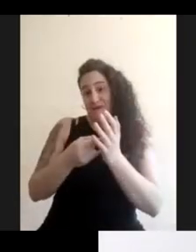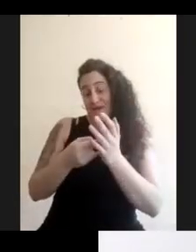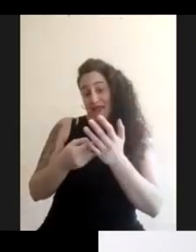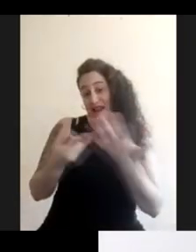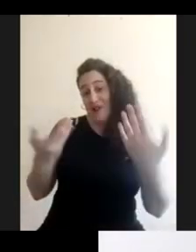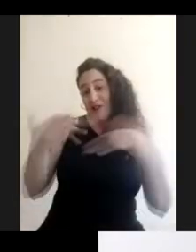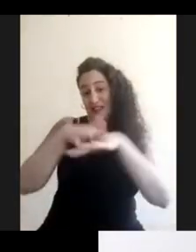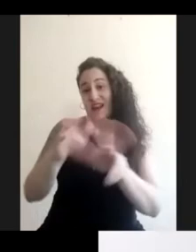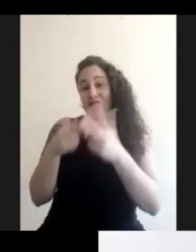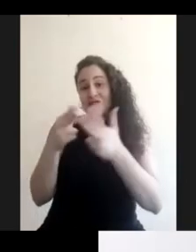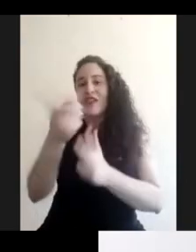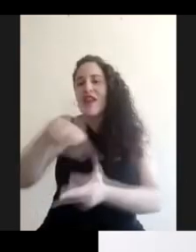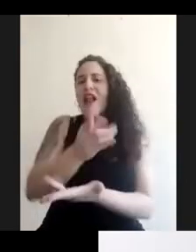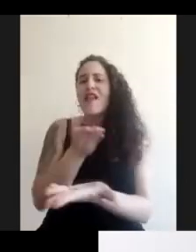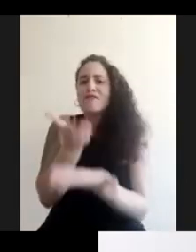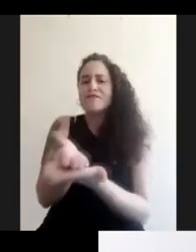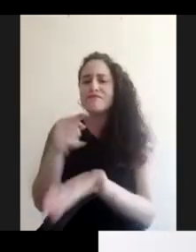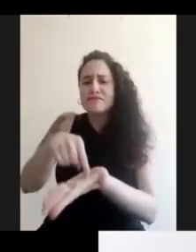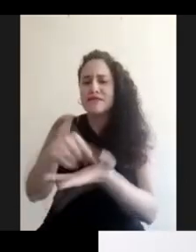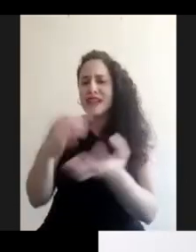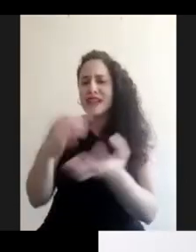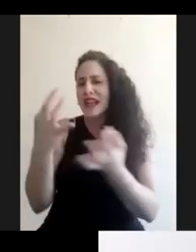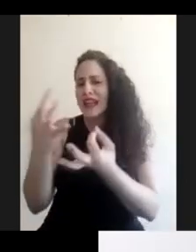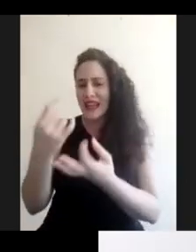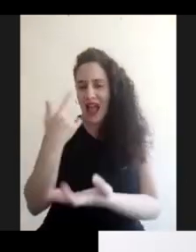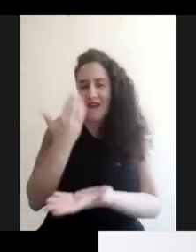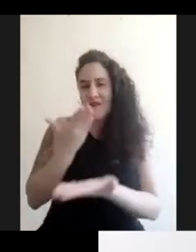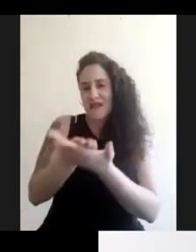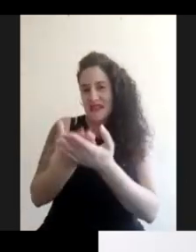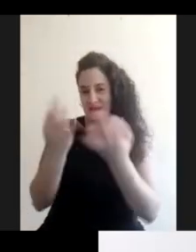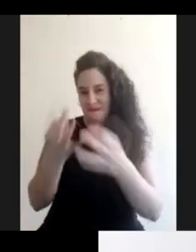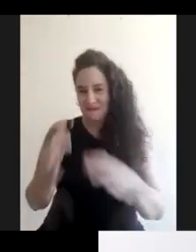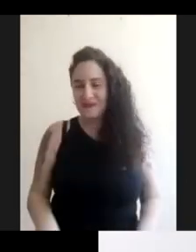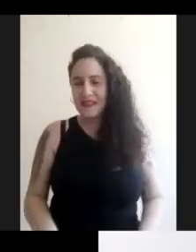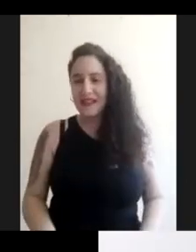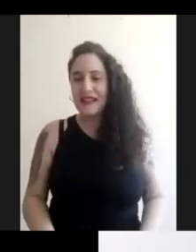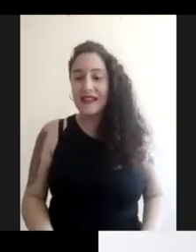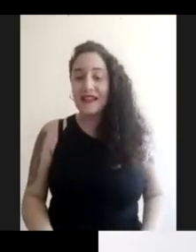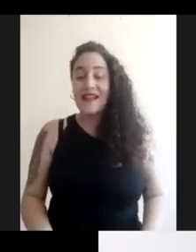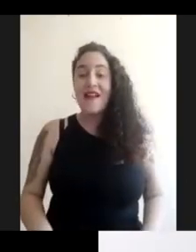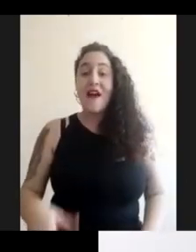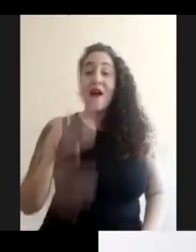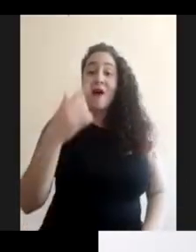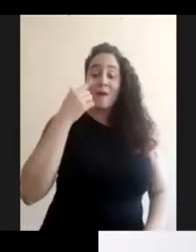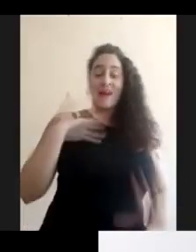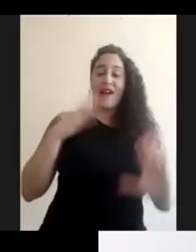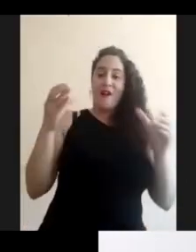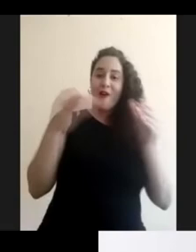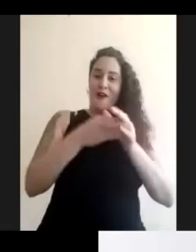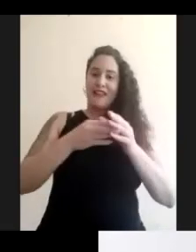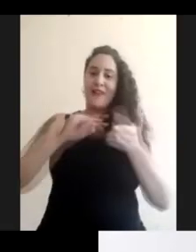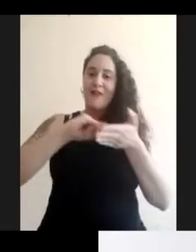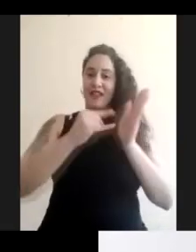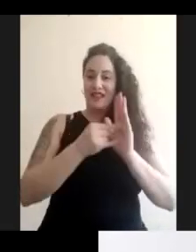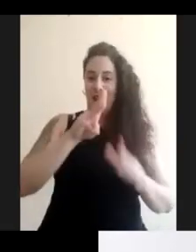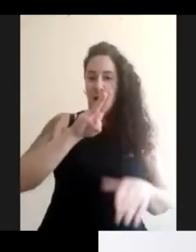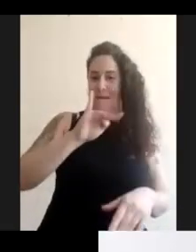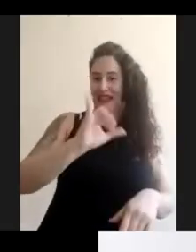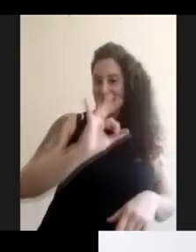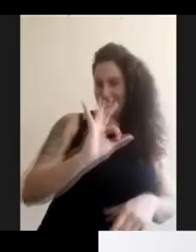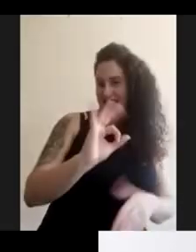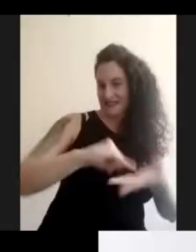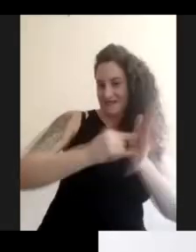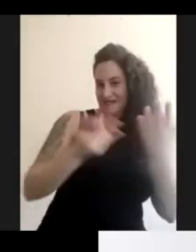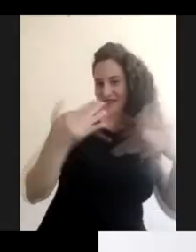¿qué es lo que estáis pidiendo? ¿Qué es lo que solicitáis? ¿Cuál es vuestra reivindicación? Pues mira, desde el colectivo de PETI, junto a nuestro compañero Loinse, pedimos que